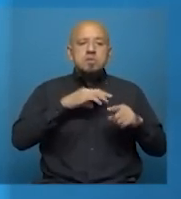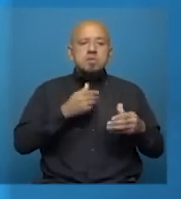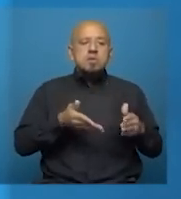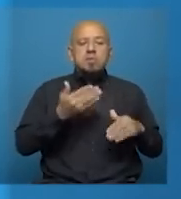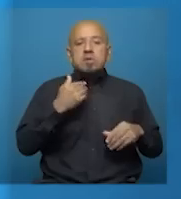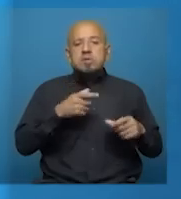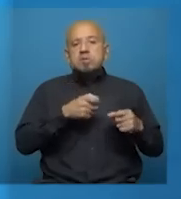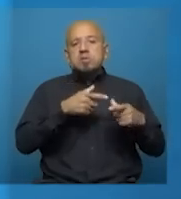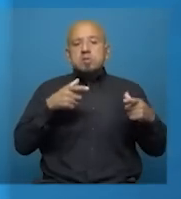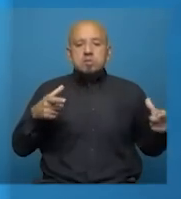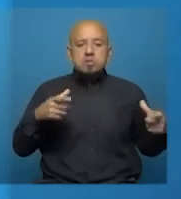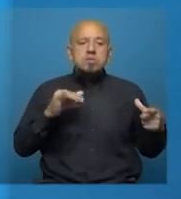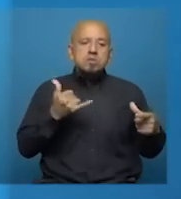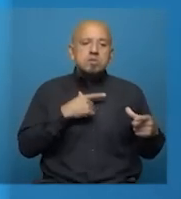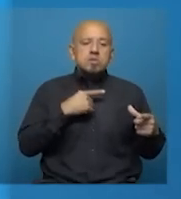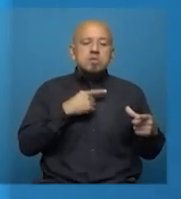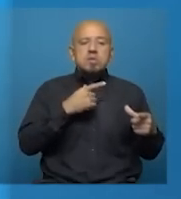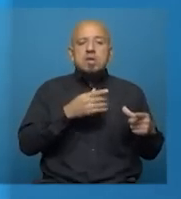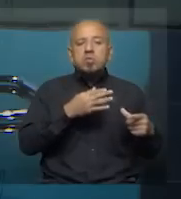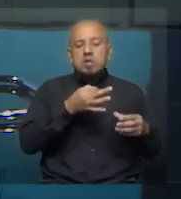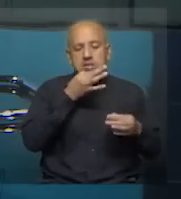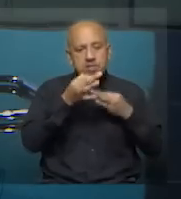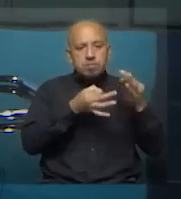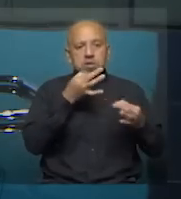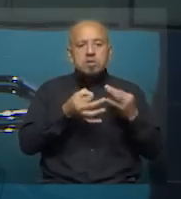amplio, que ustedes ya han relatado más de una vez,